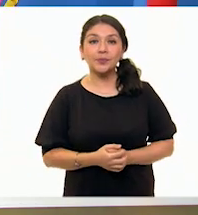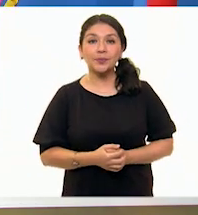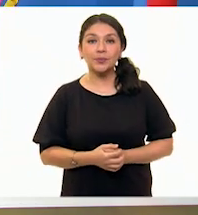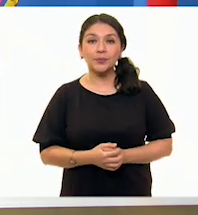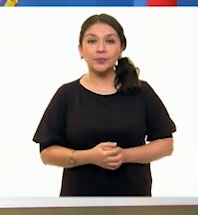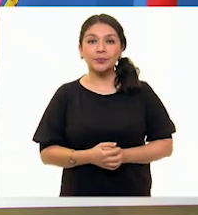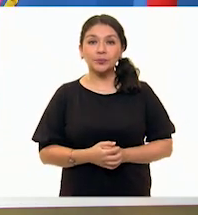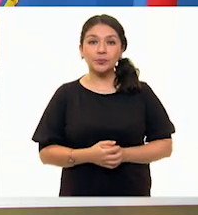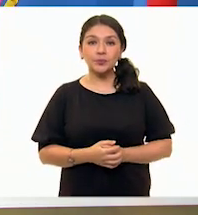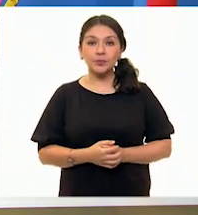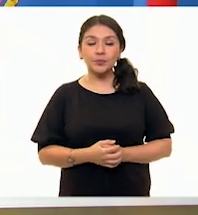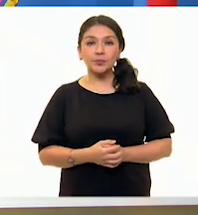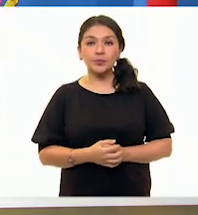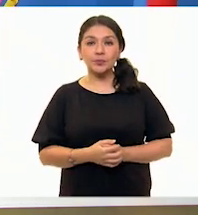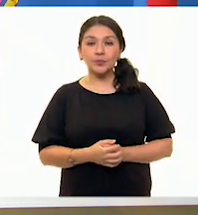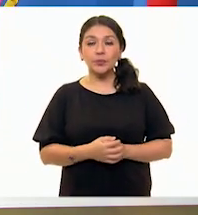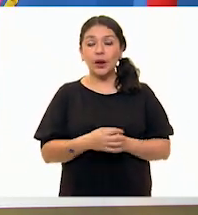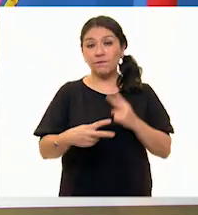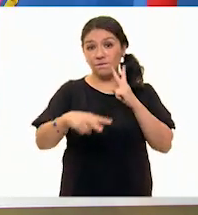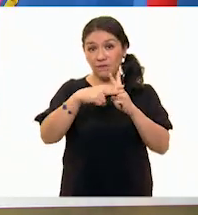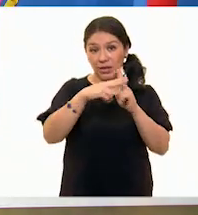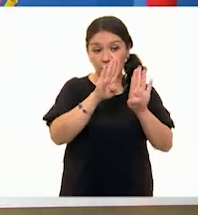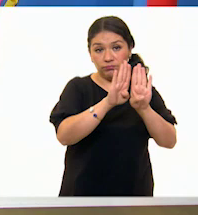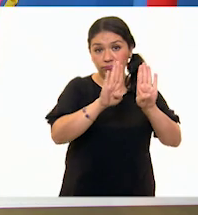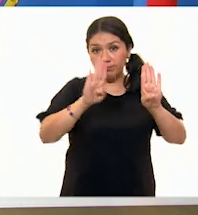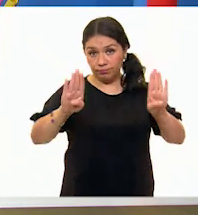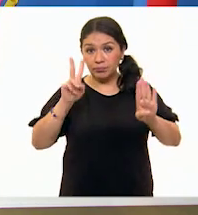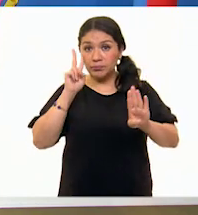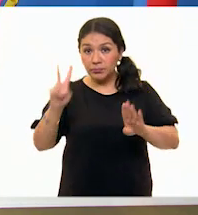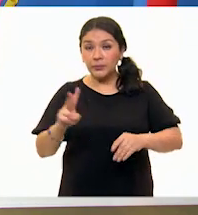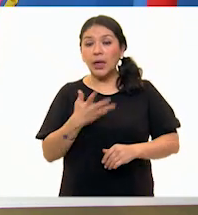Y tenemos como hojas de vidrio, vamos a anotarle aquí,